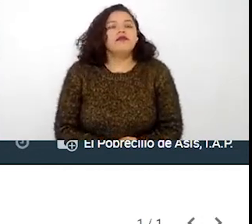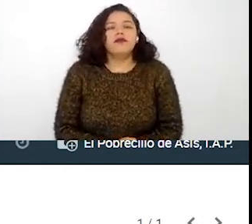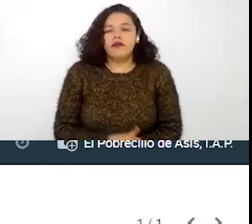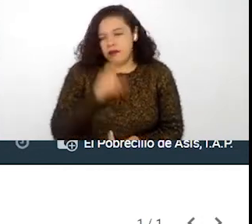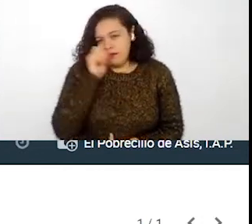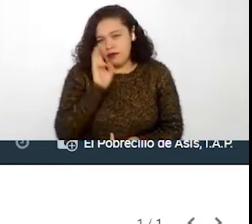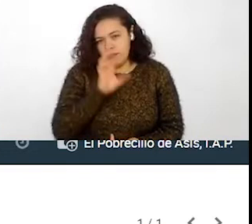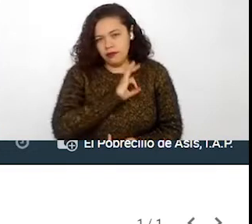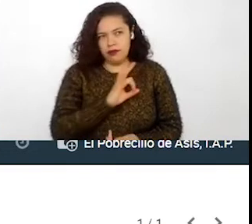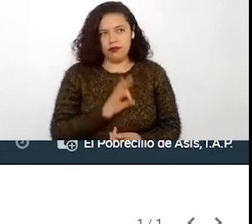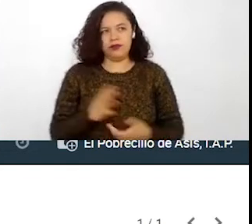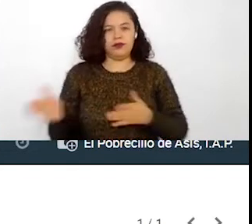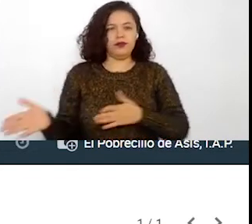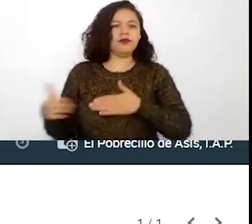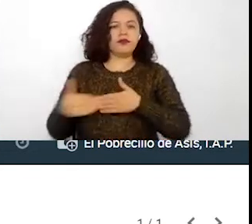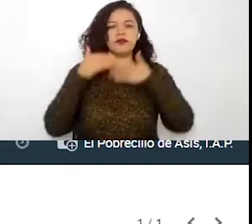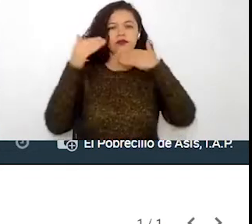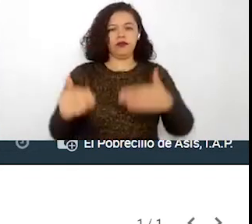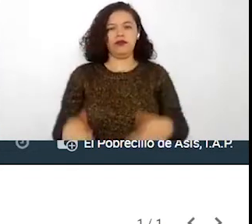más adelante